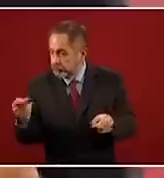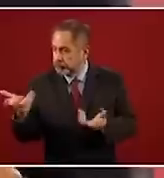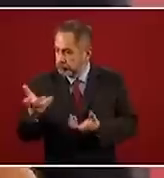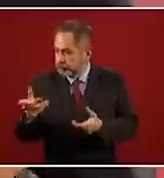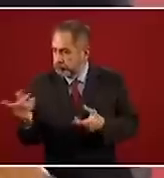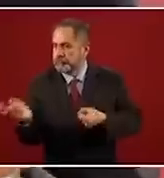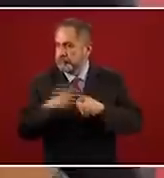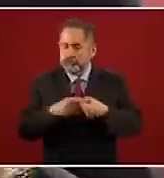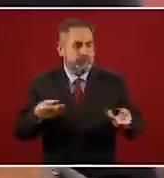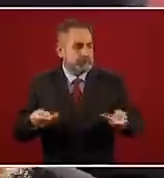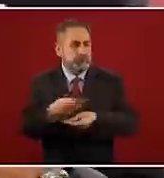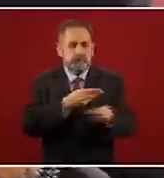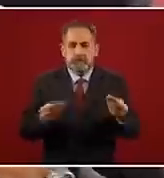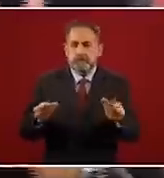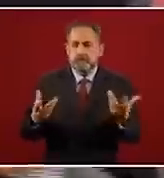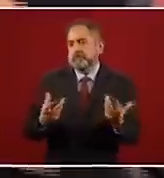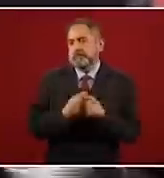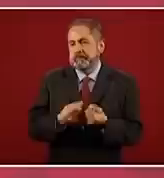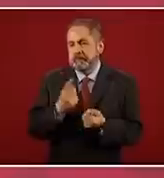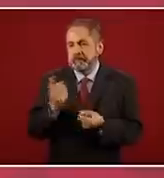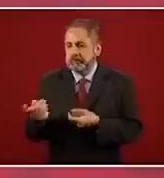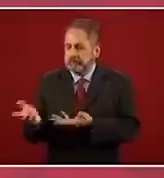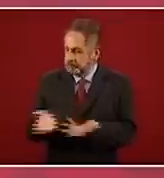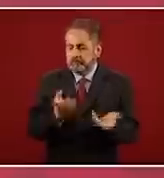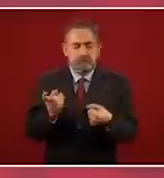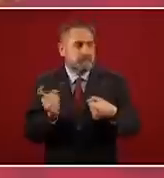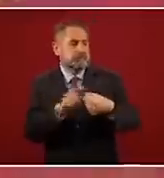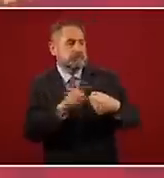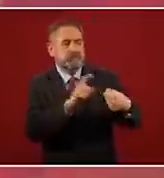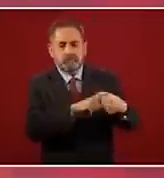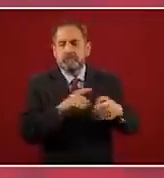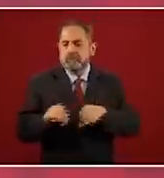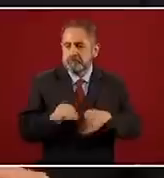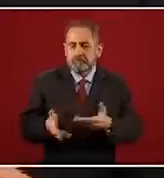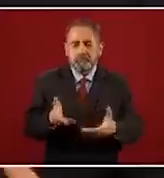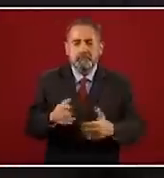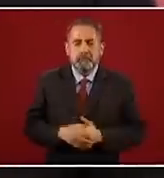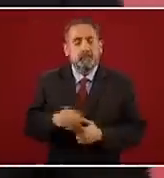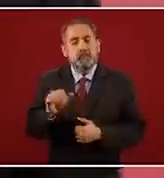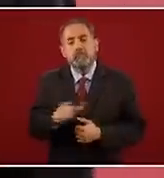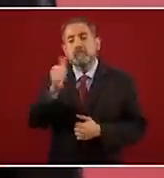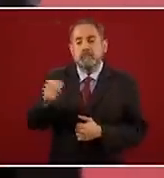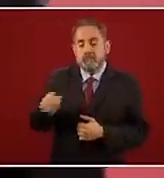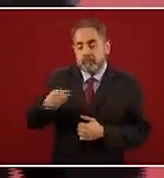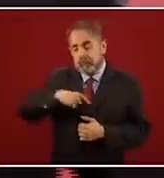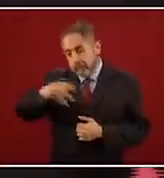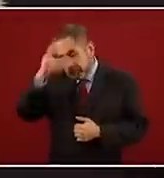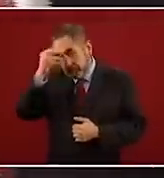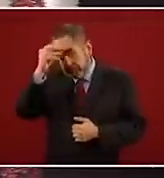intercambiar información, e irlos colocando a todos. Y otros que se están